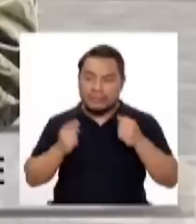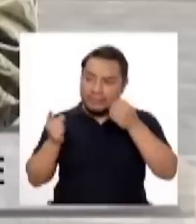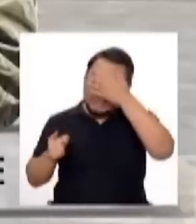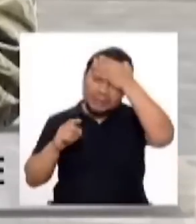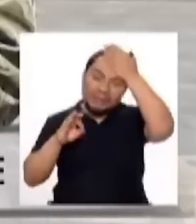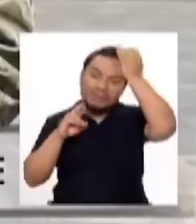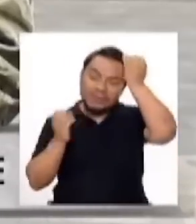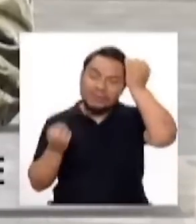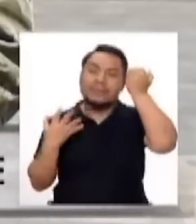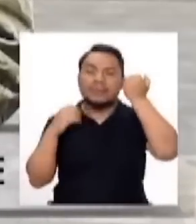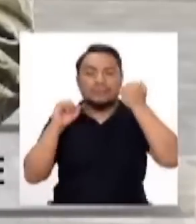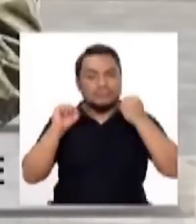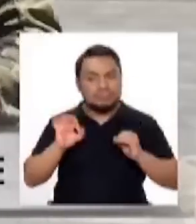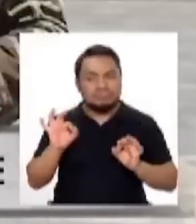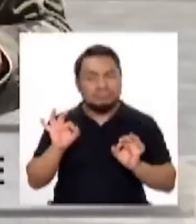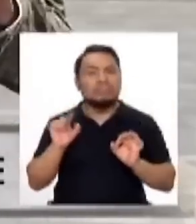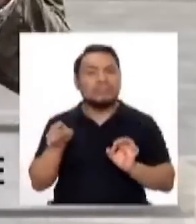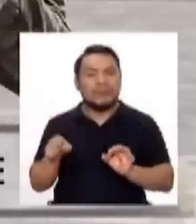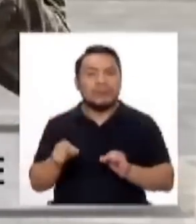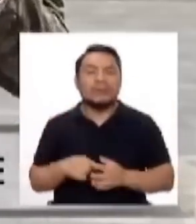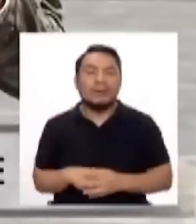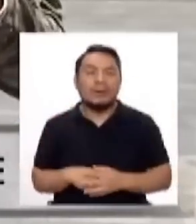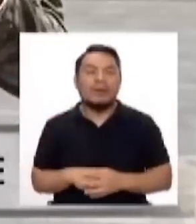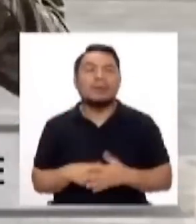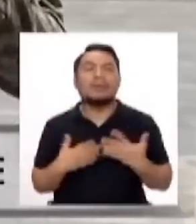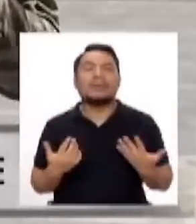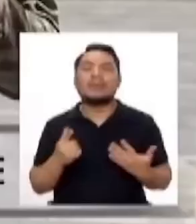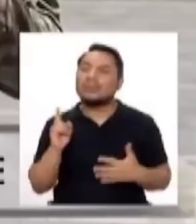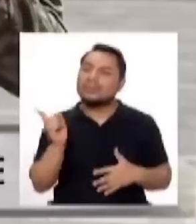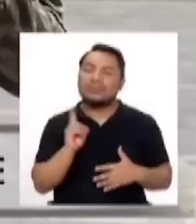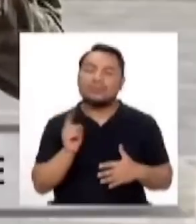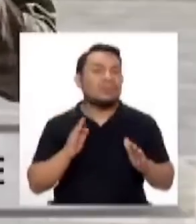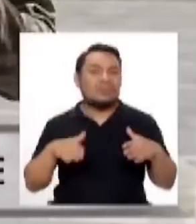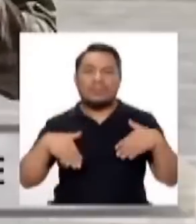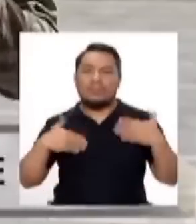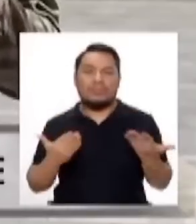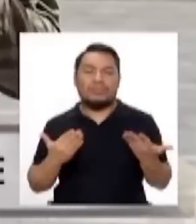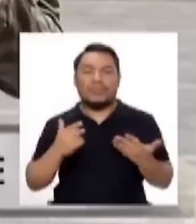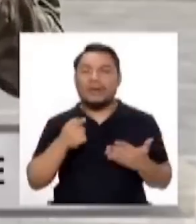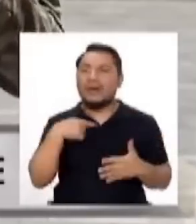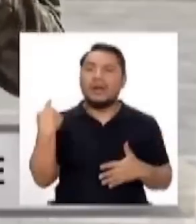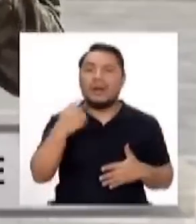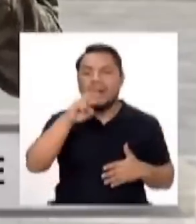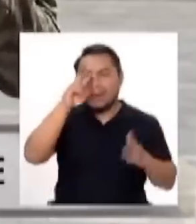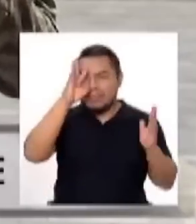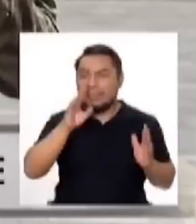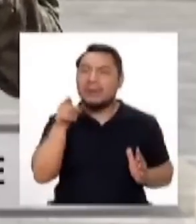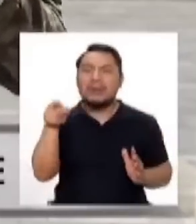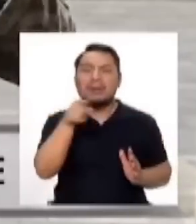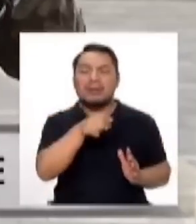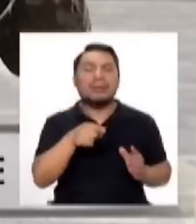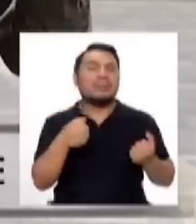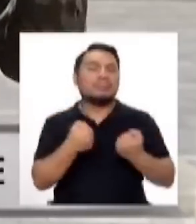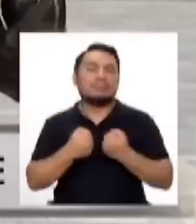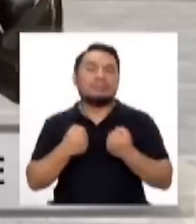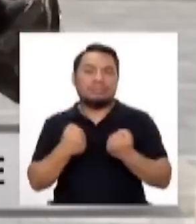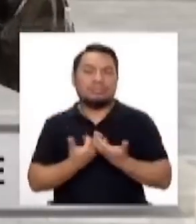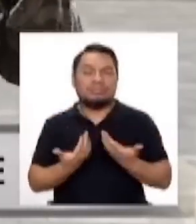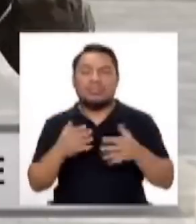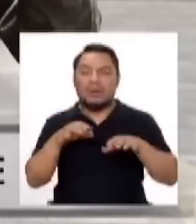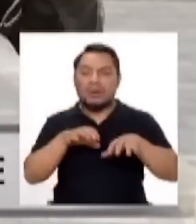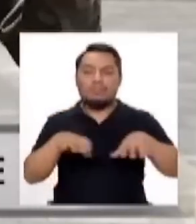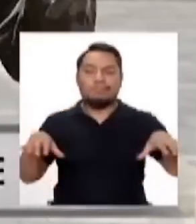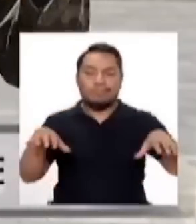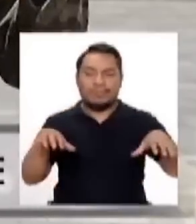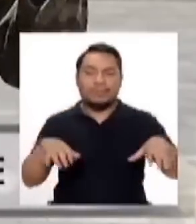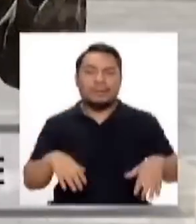de María Hurtado Valdés. No podemos, entre peruanos, estar frente a dos fuegos,